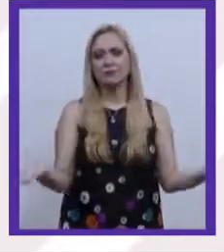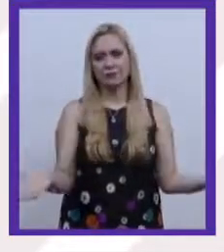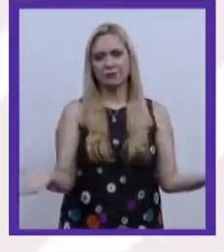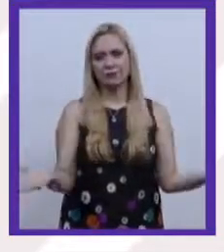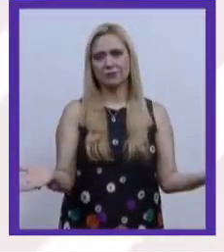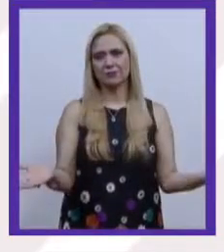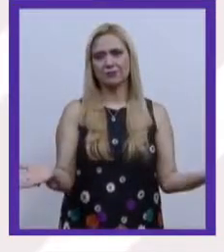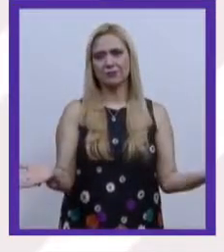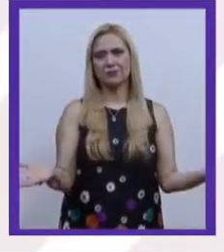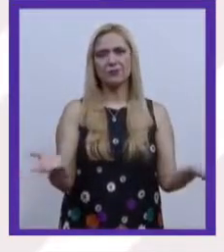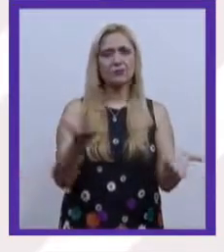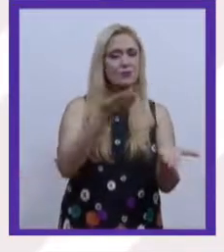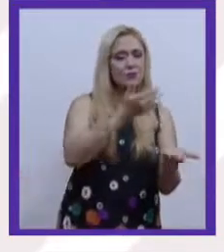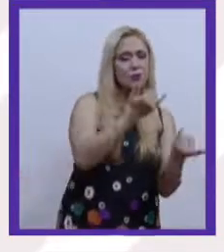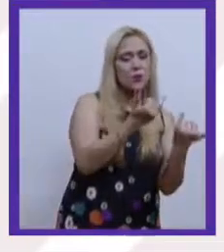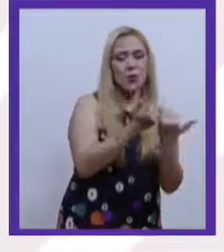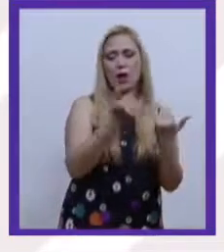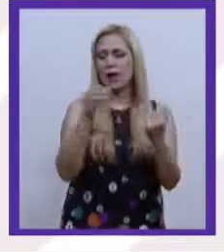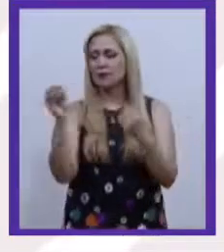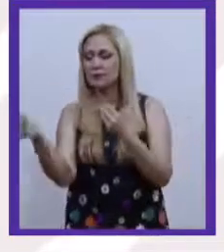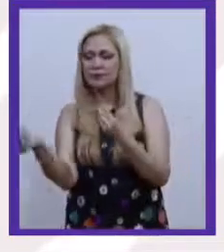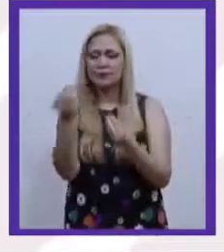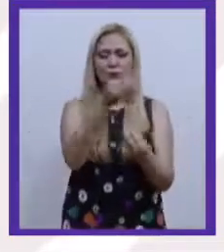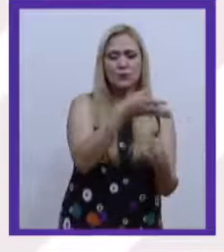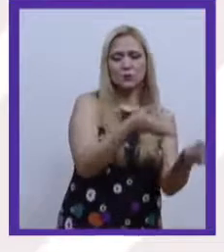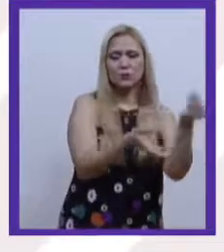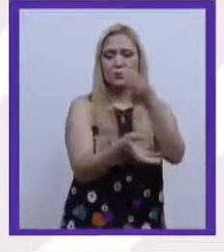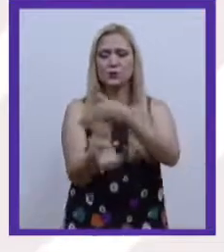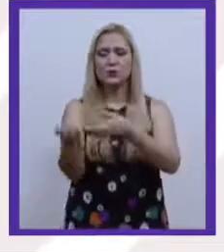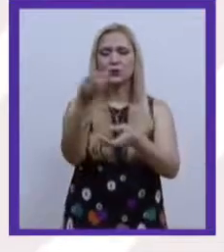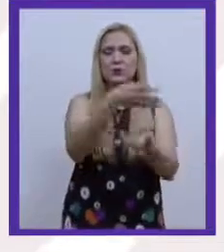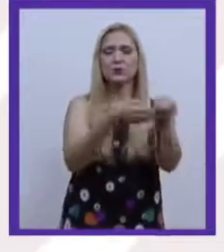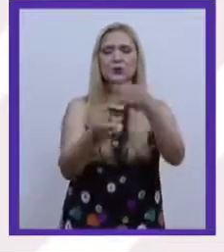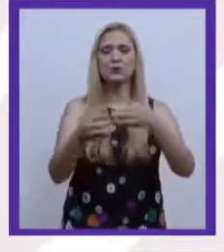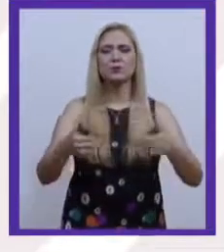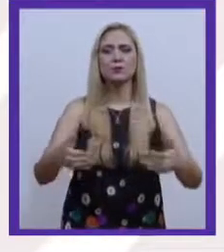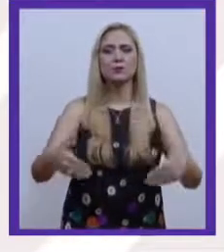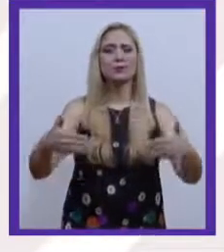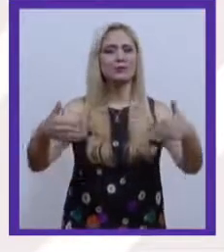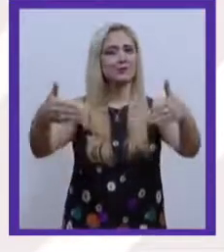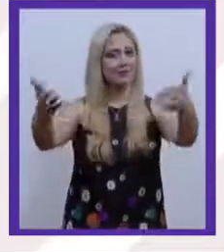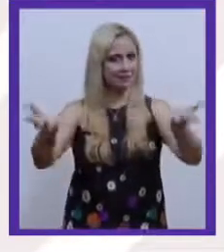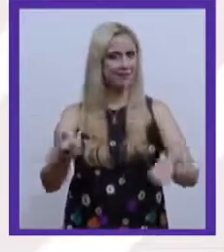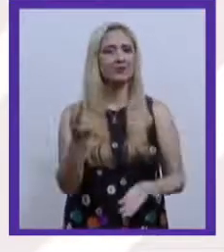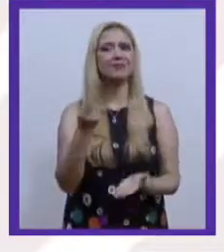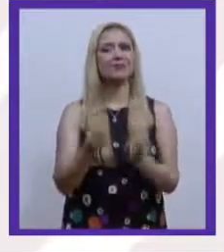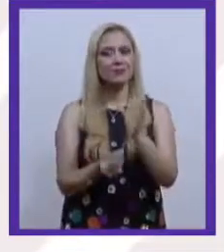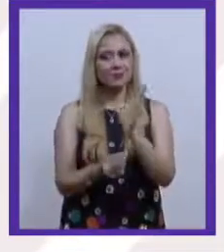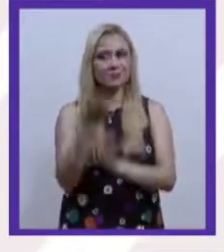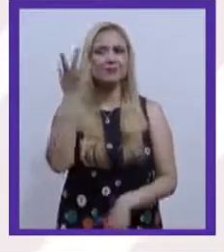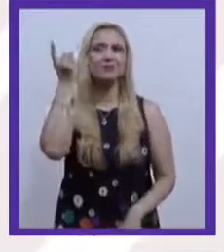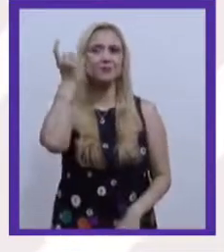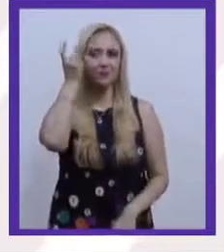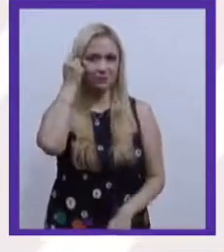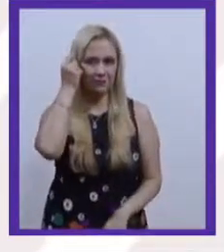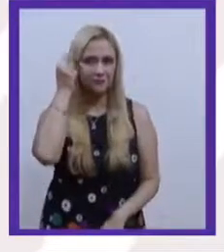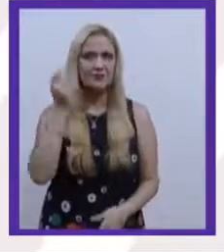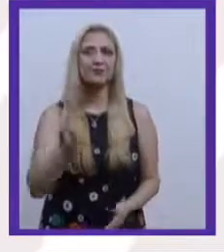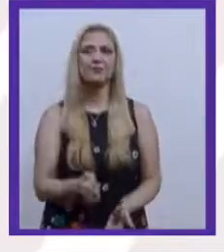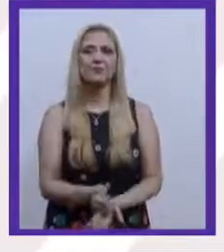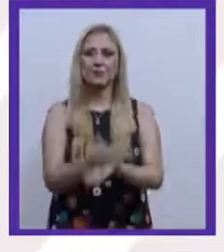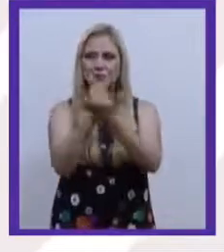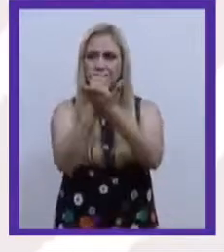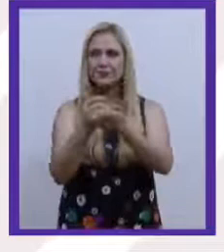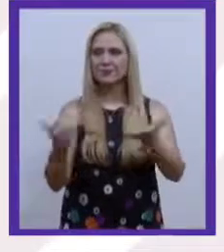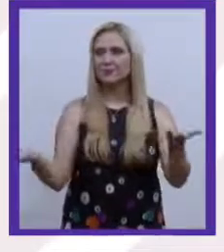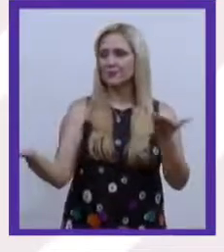tareas distribuidas son tareas que se pueden sacar adelante. Entonces necesitamos esas nuevas masculinidades, necesitamos